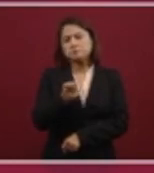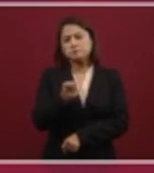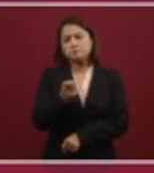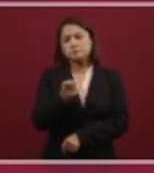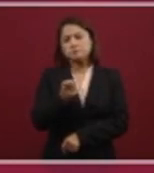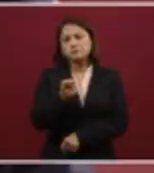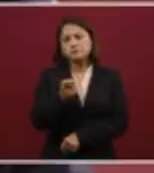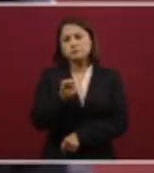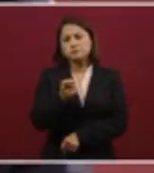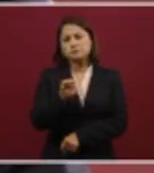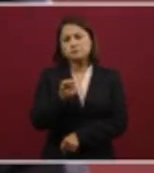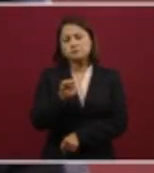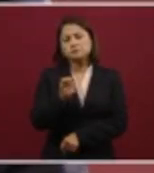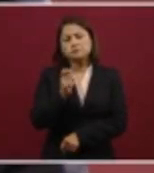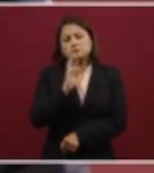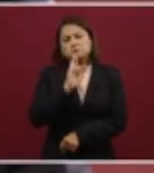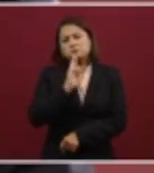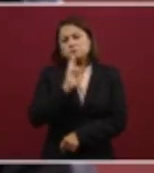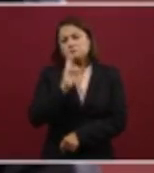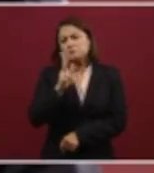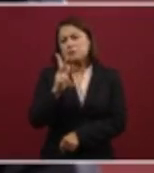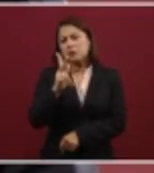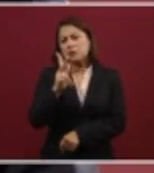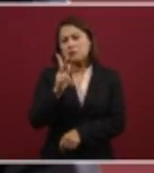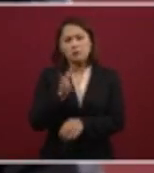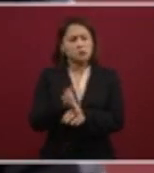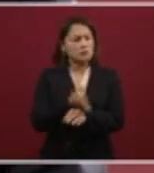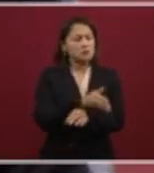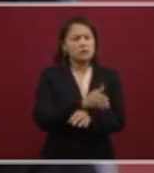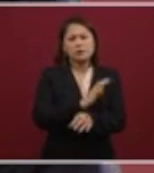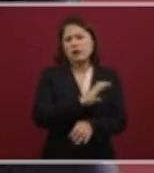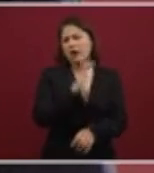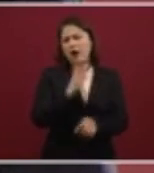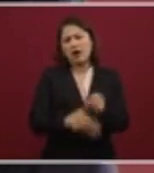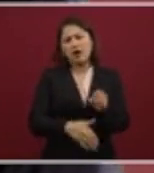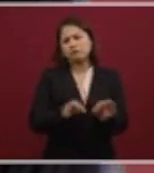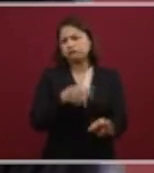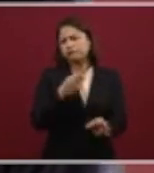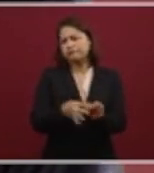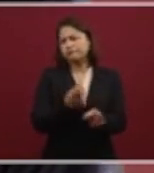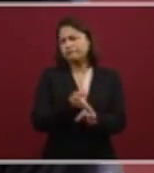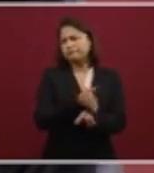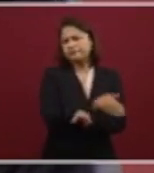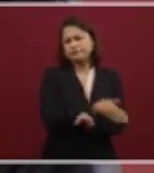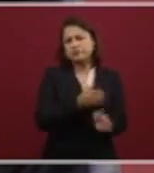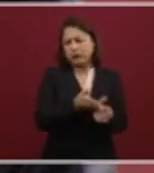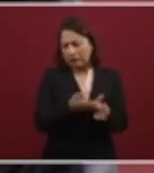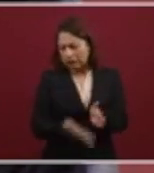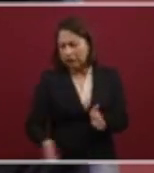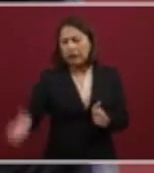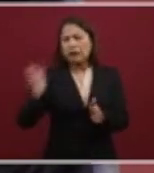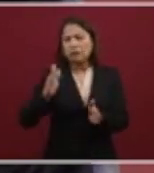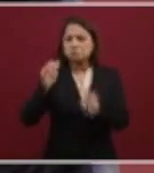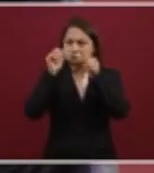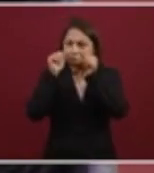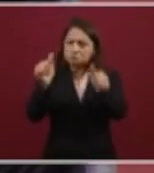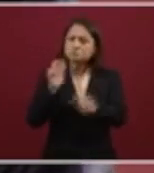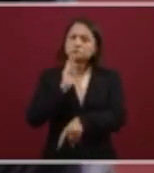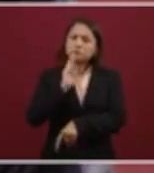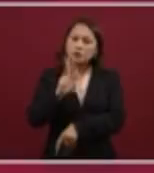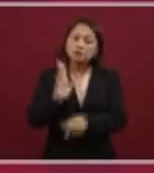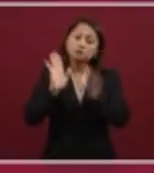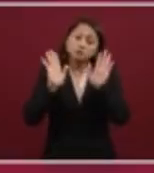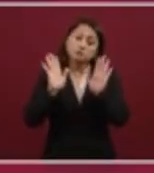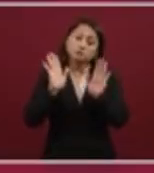optáramos por el punto final y que pensáramos hacia adelante. Lo que ya dije, esa postura la